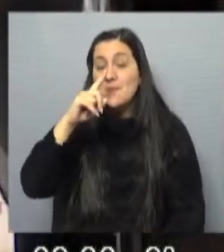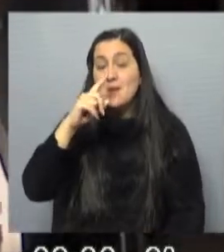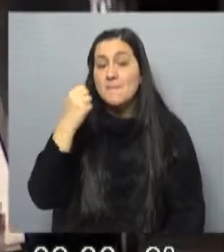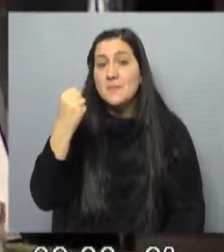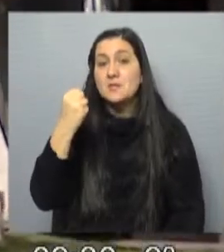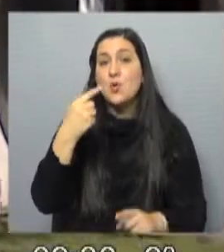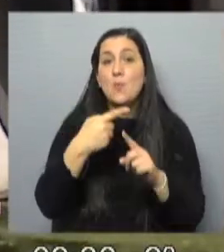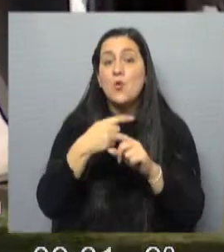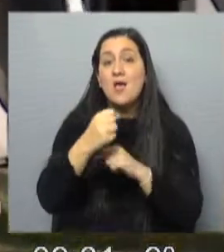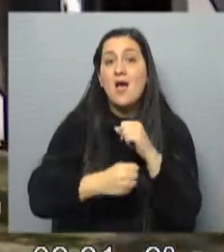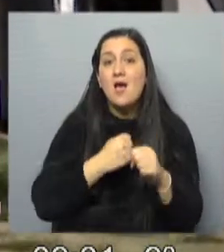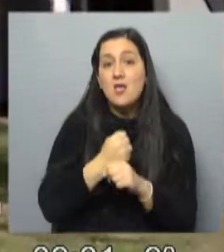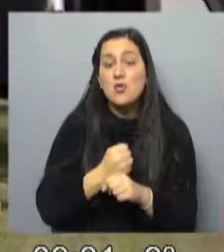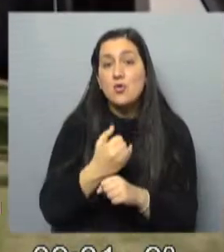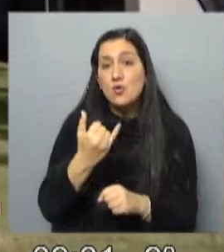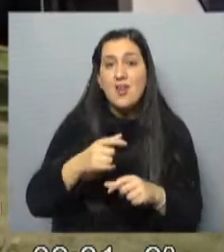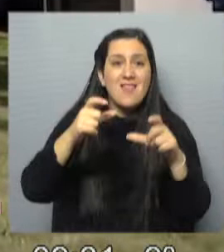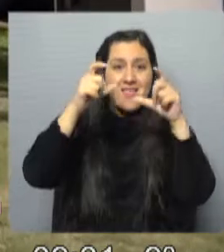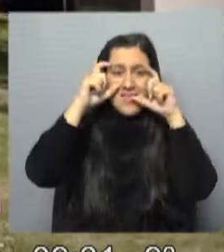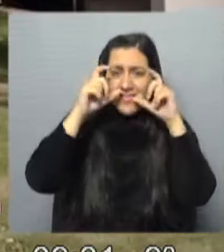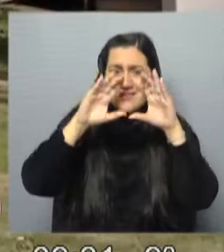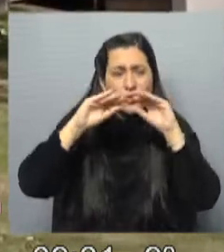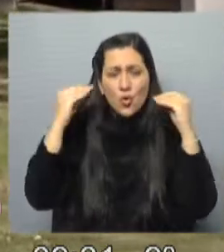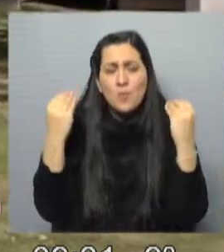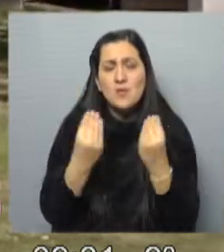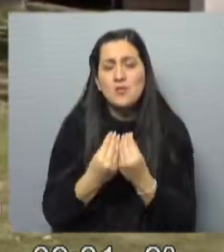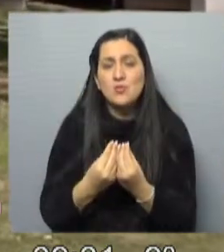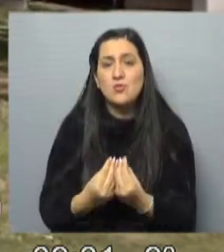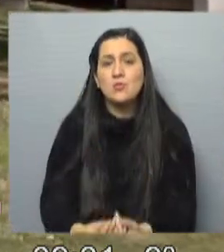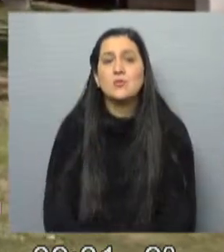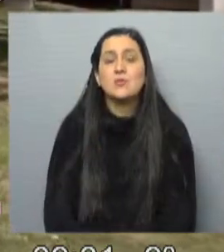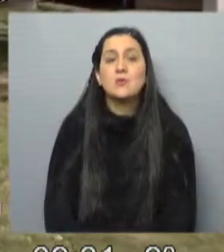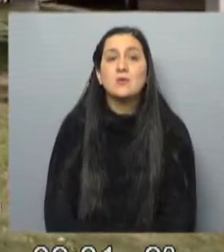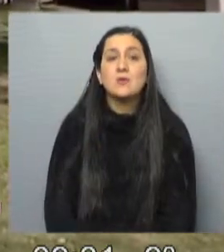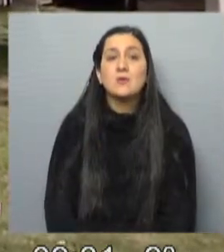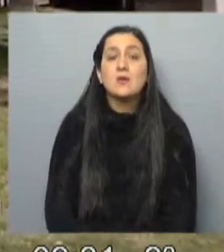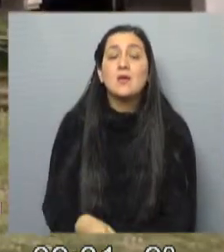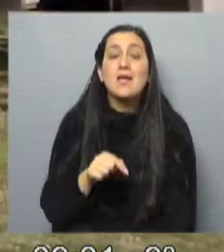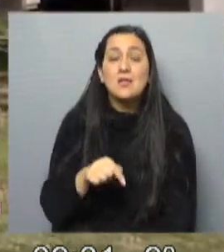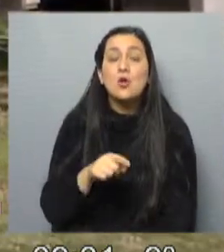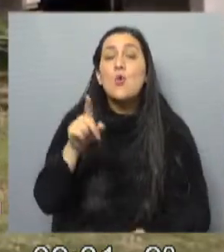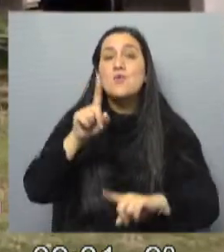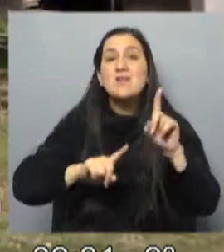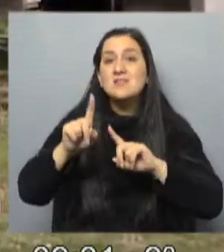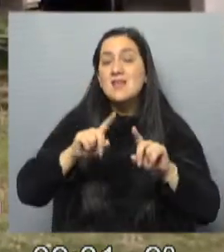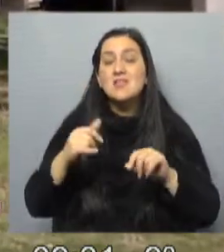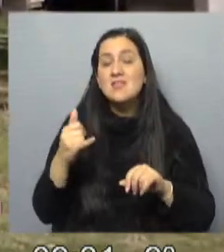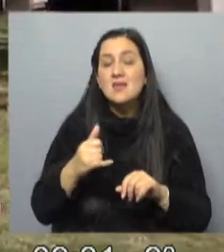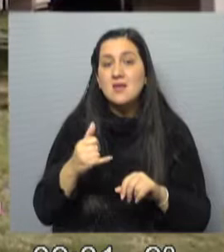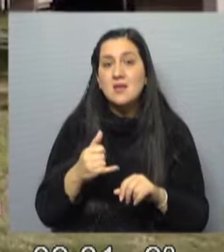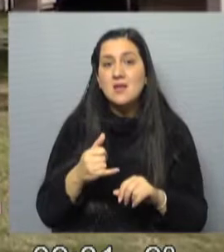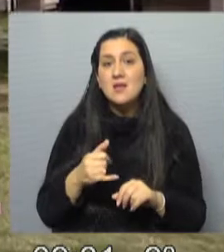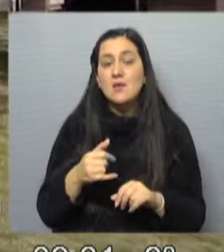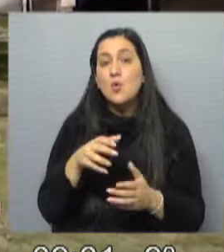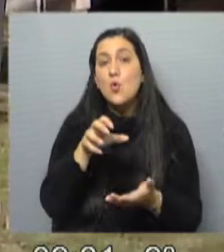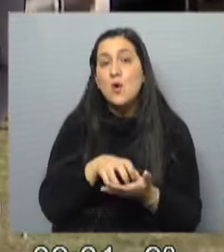año, con lentes y todo. ¿Qué significa para la universidad esto? ¿Qué es lo que la universidad va a tener? ¿Puestos docentes,